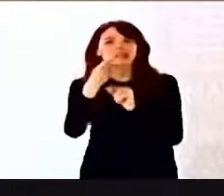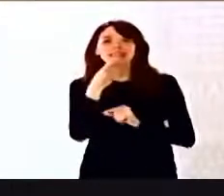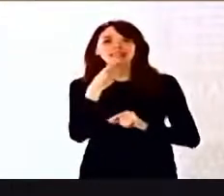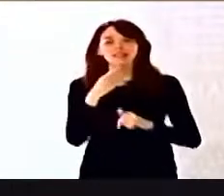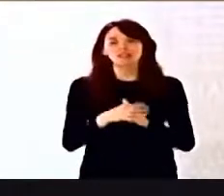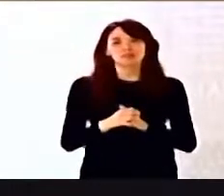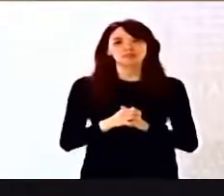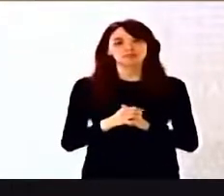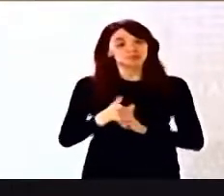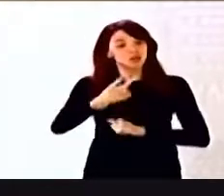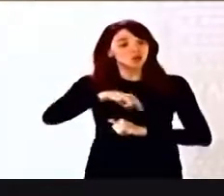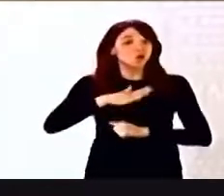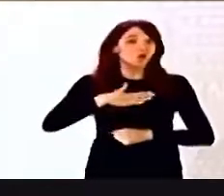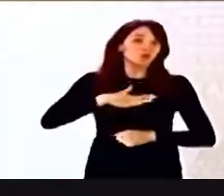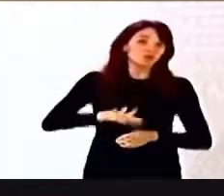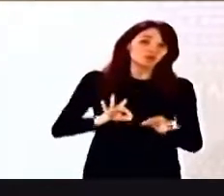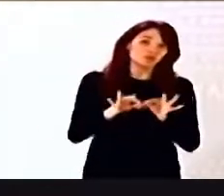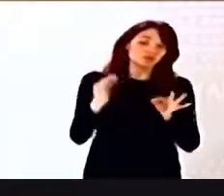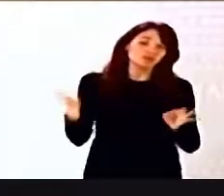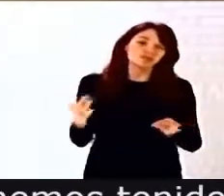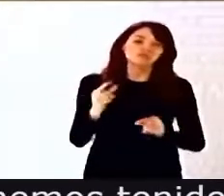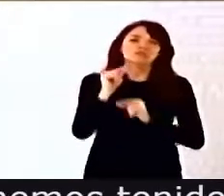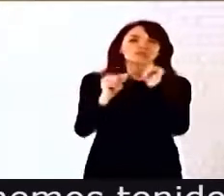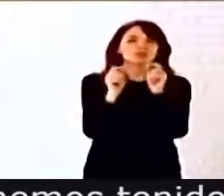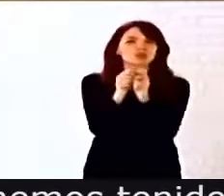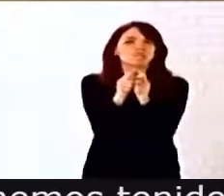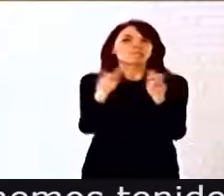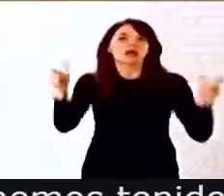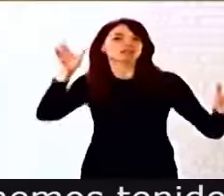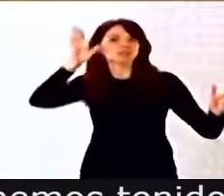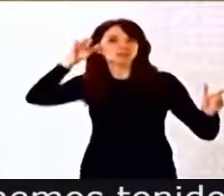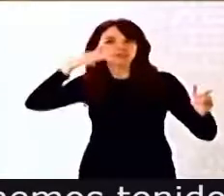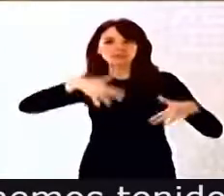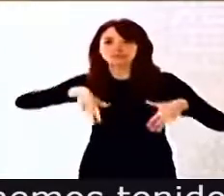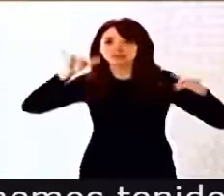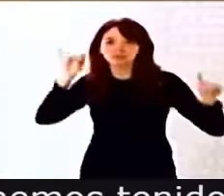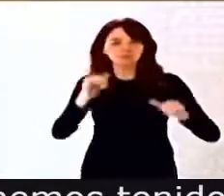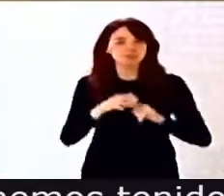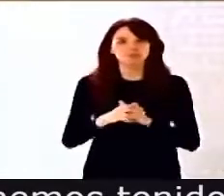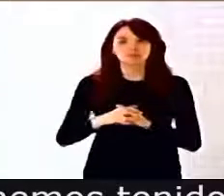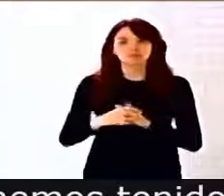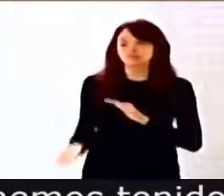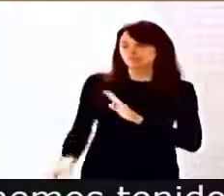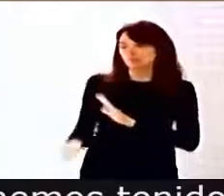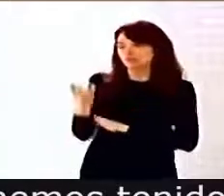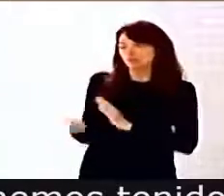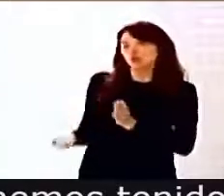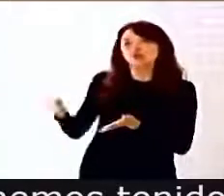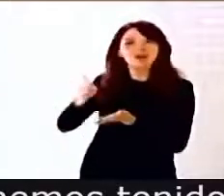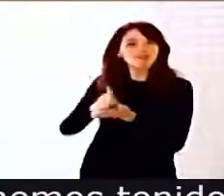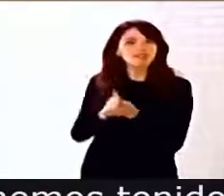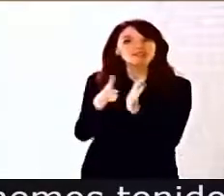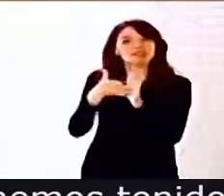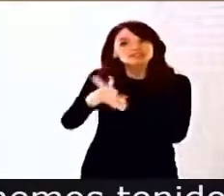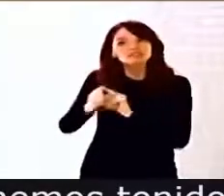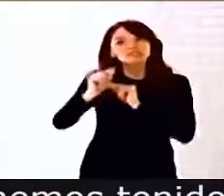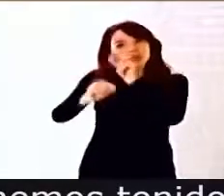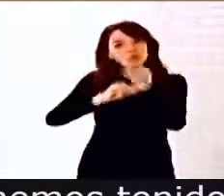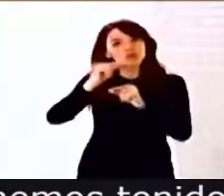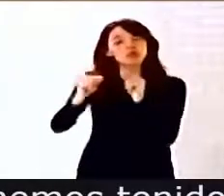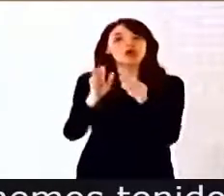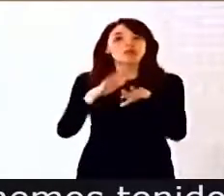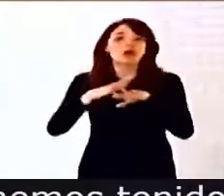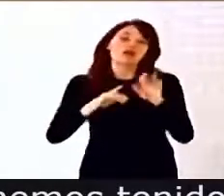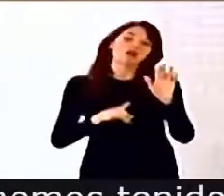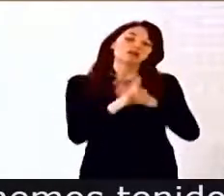tenido afortunadamente no hemos tenido ningún brote, ni ningún rebrote que nos haya producido un